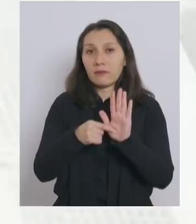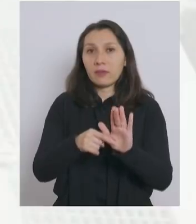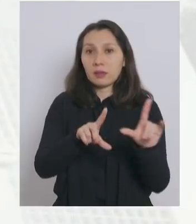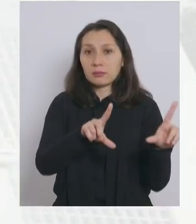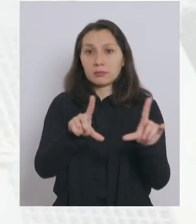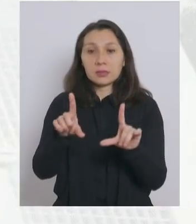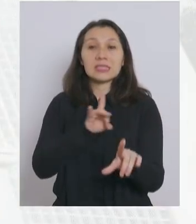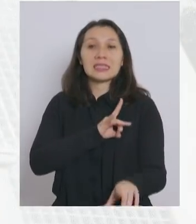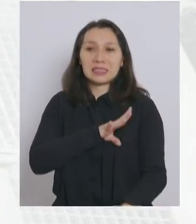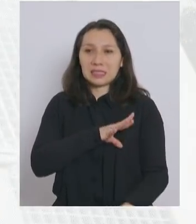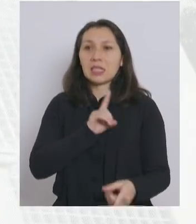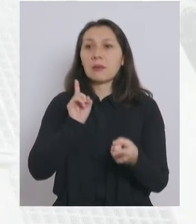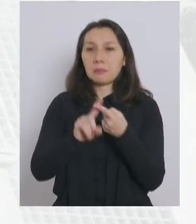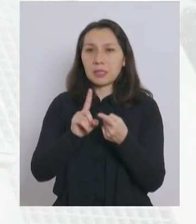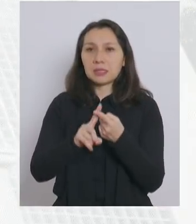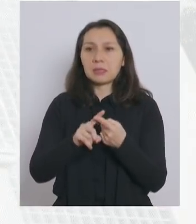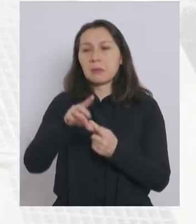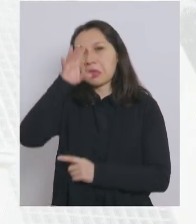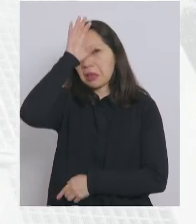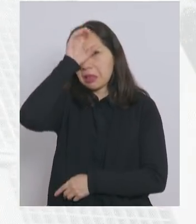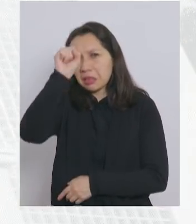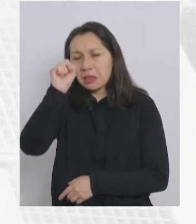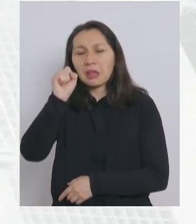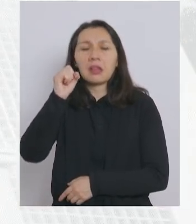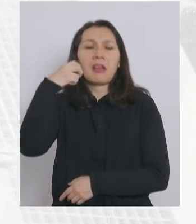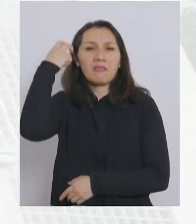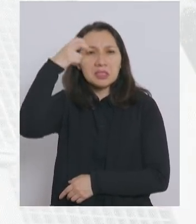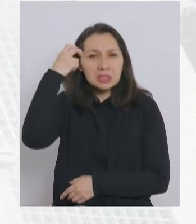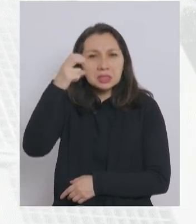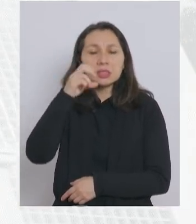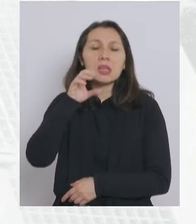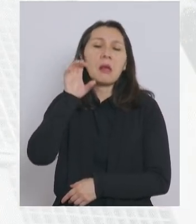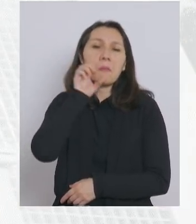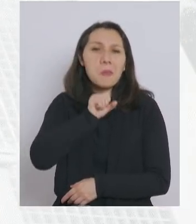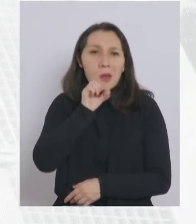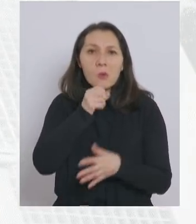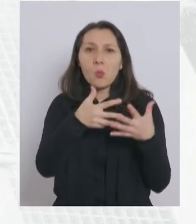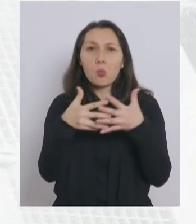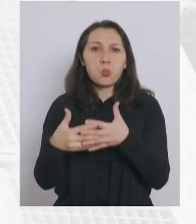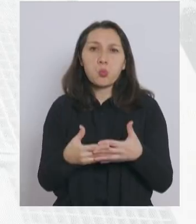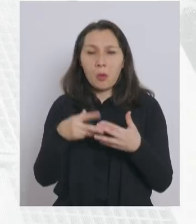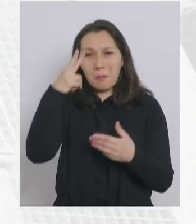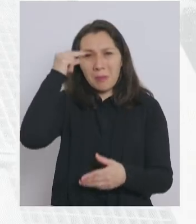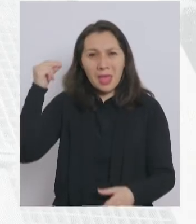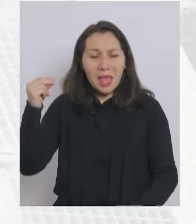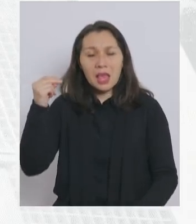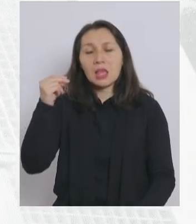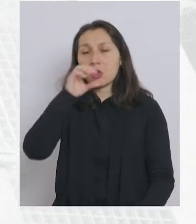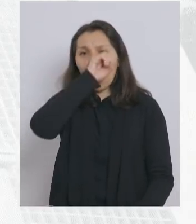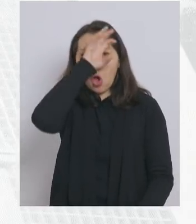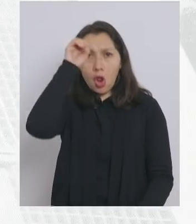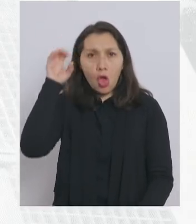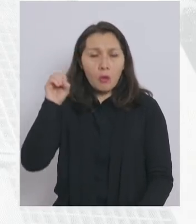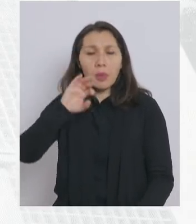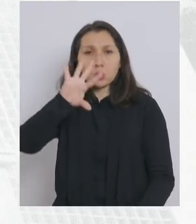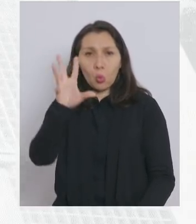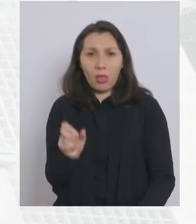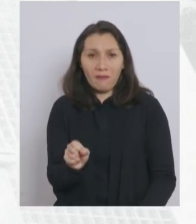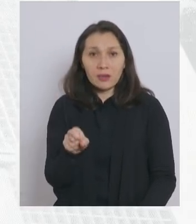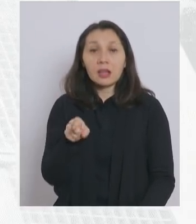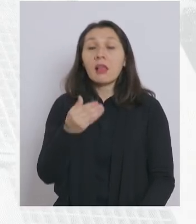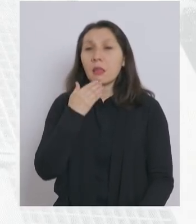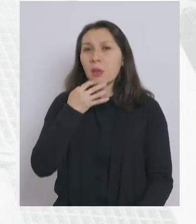imagen, Chile, y otros países como Argentina, Brasil, Perú, Estados Unidos, México, Colombia y Sudáfrica. También